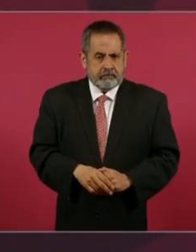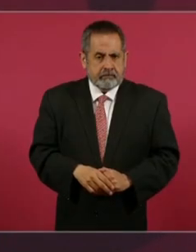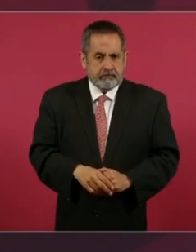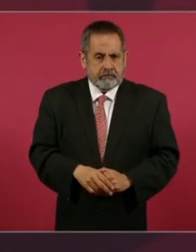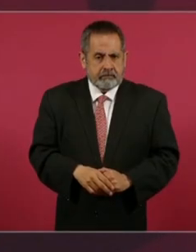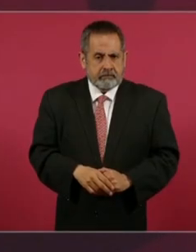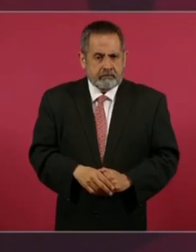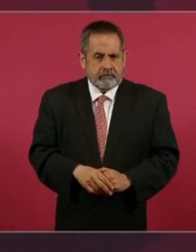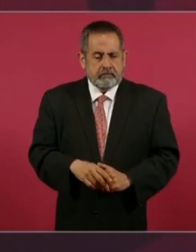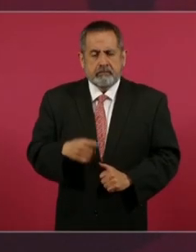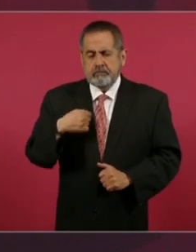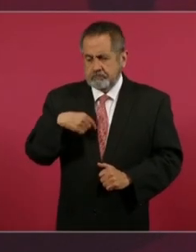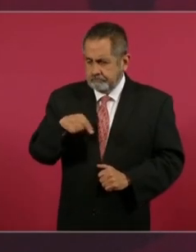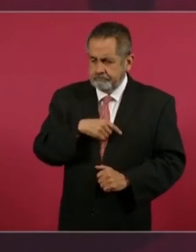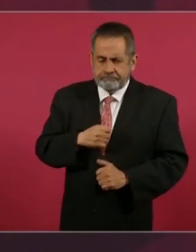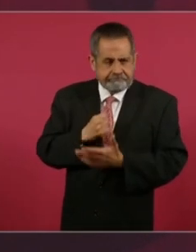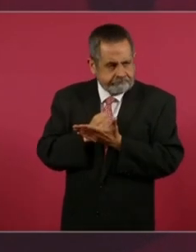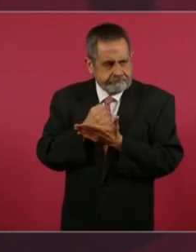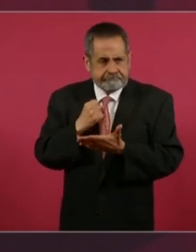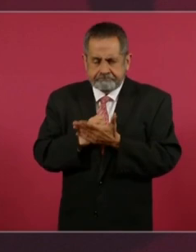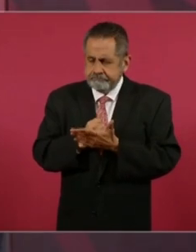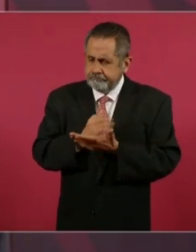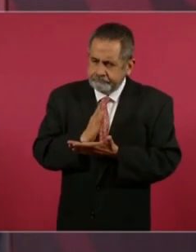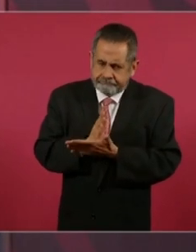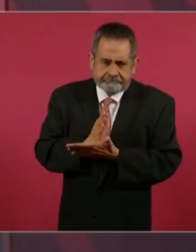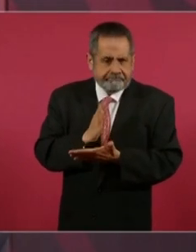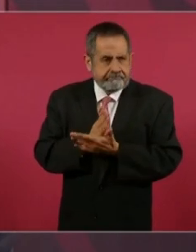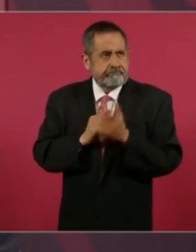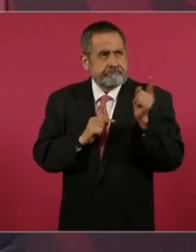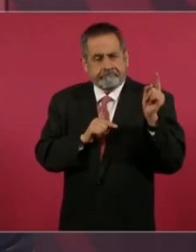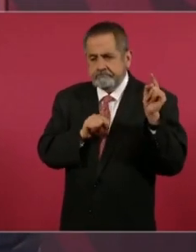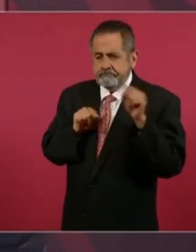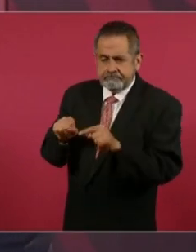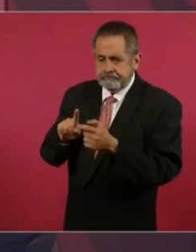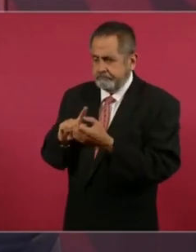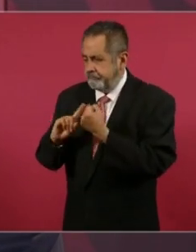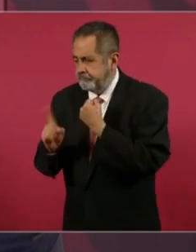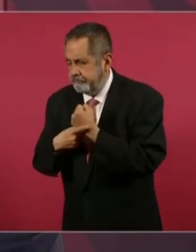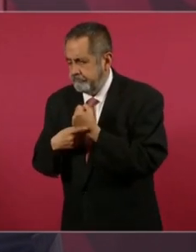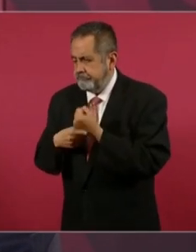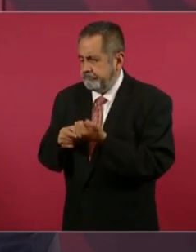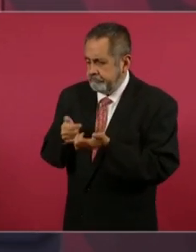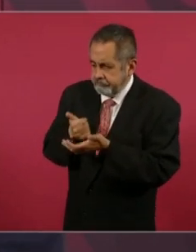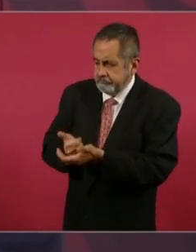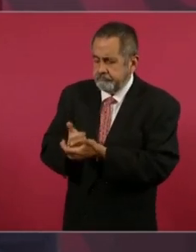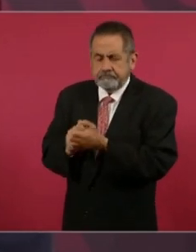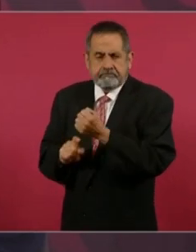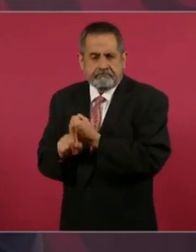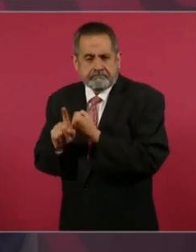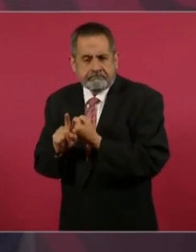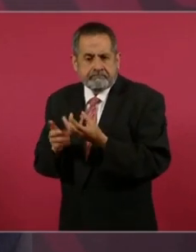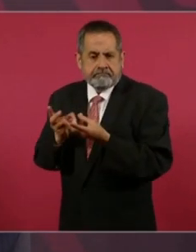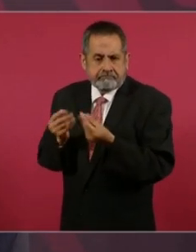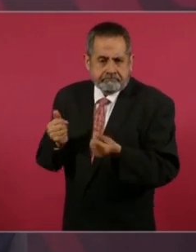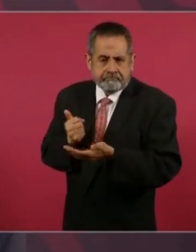Y hemos estado insistiendo que hay que atender las causas.